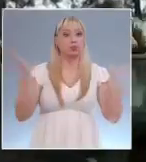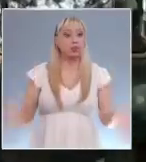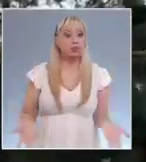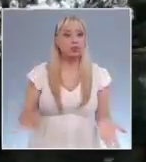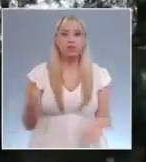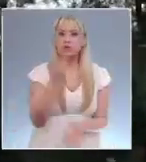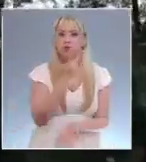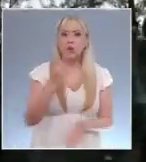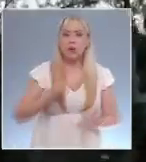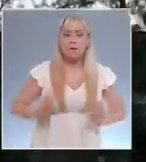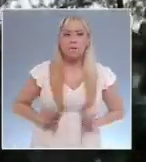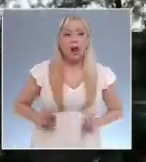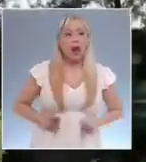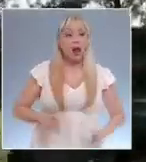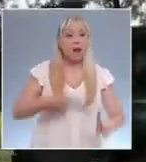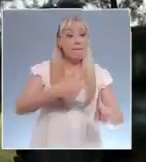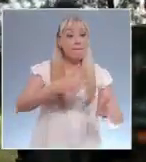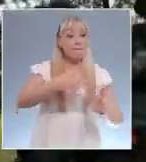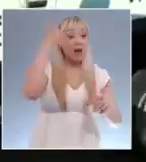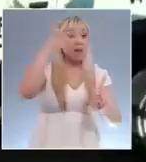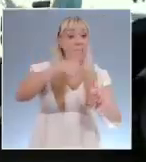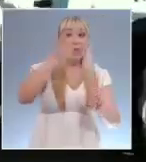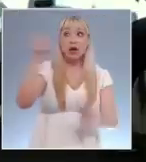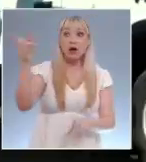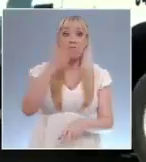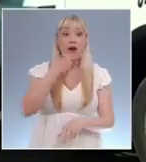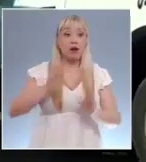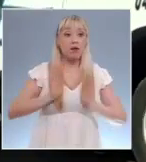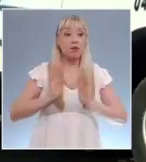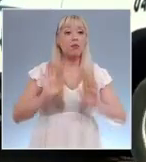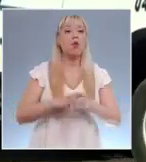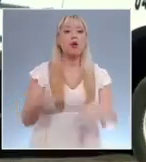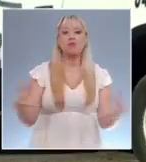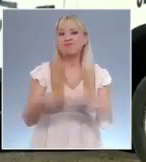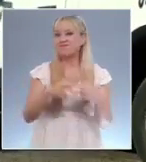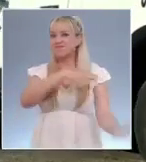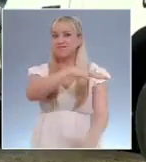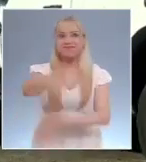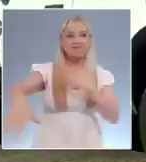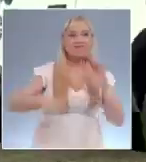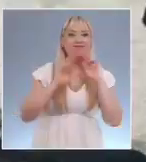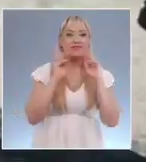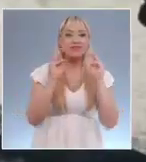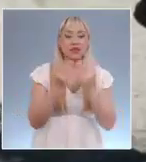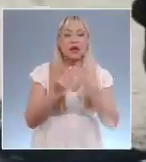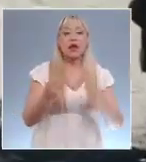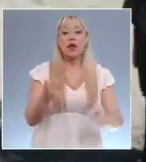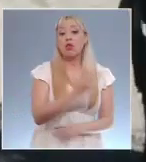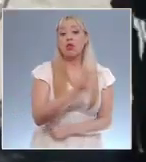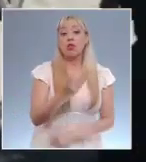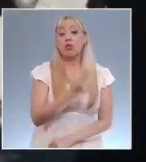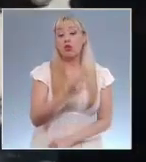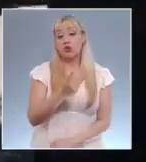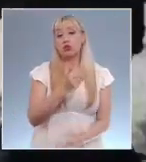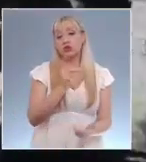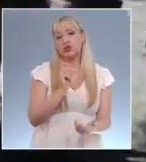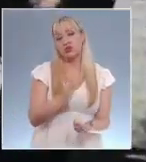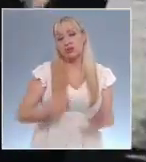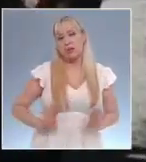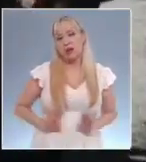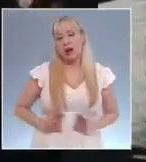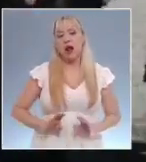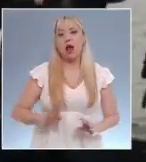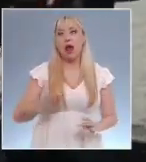militar en un enfrentamiento contra miembros del crimen organizado. A la pareja le hicieron pasar por delincuentes para justificar